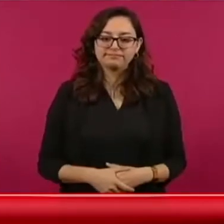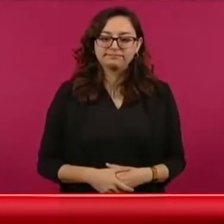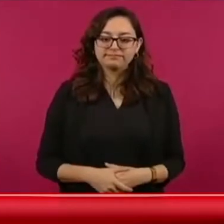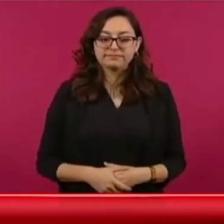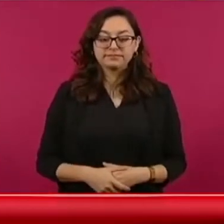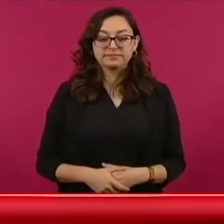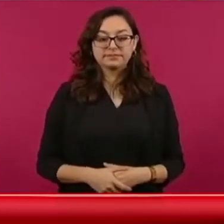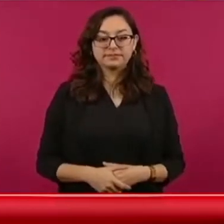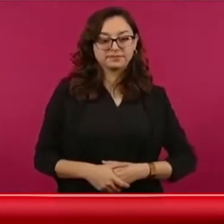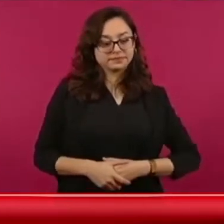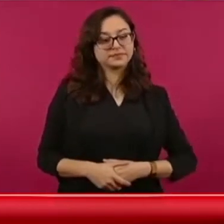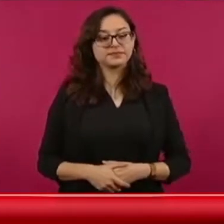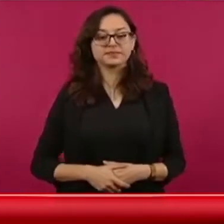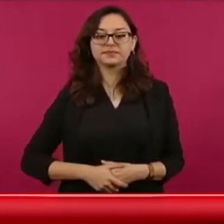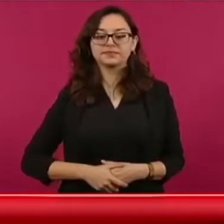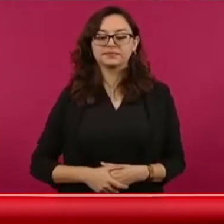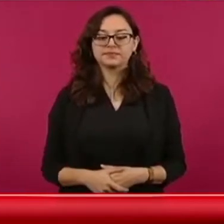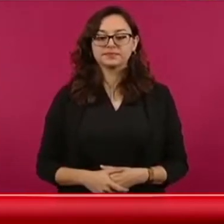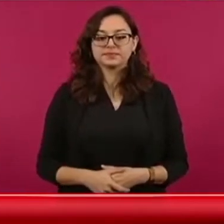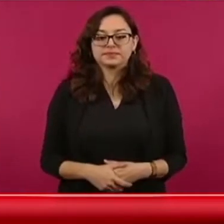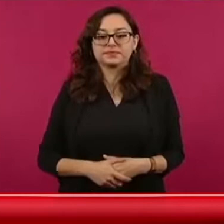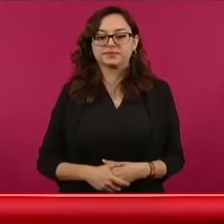están